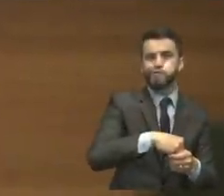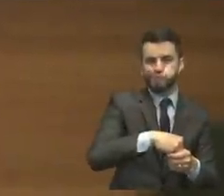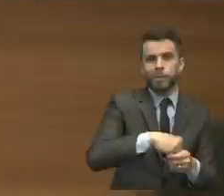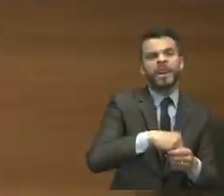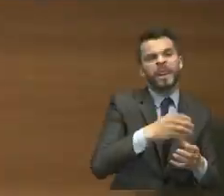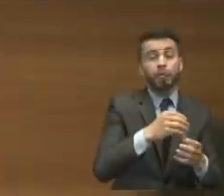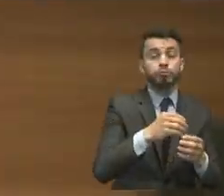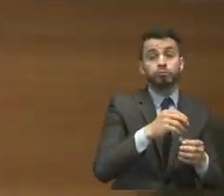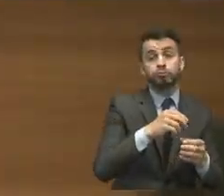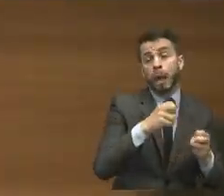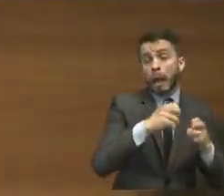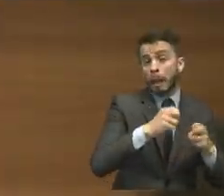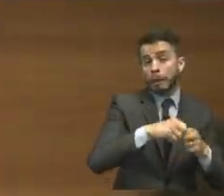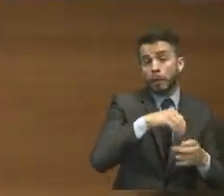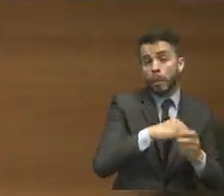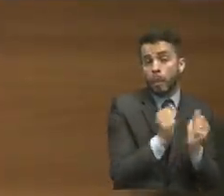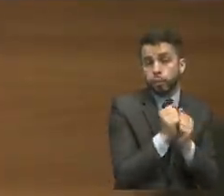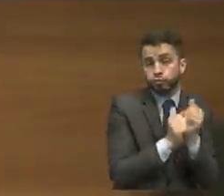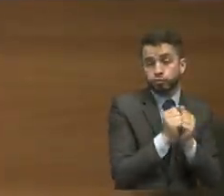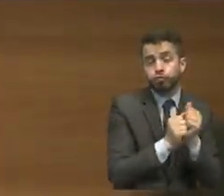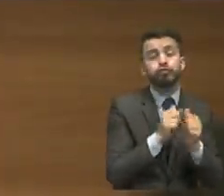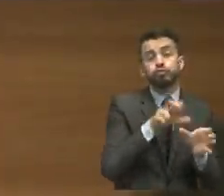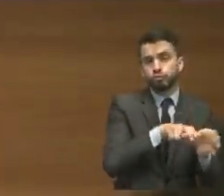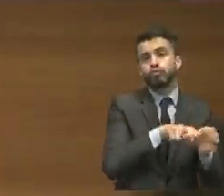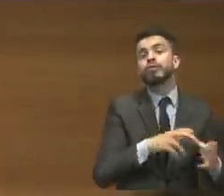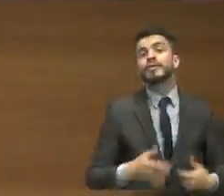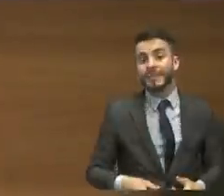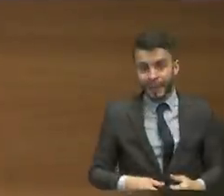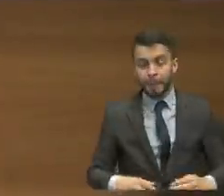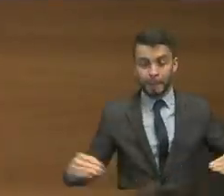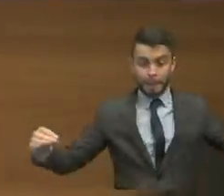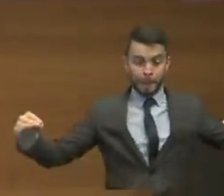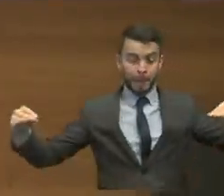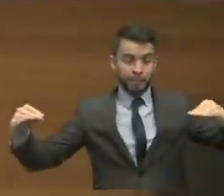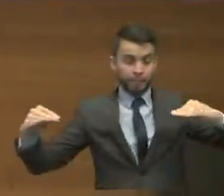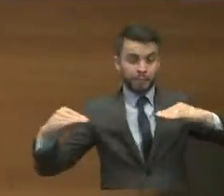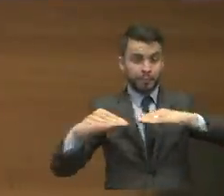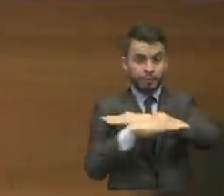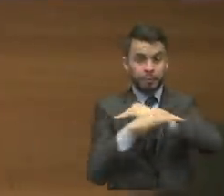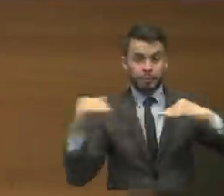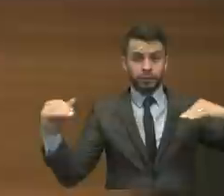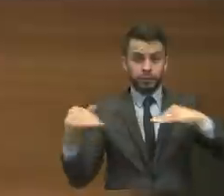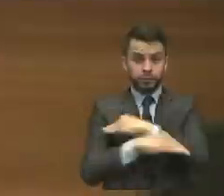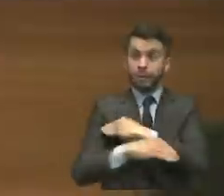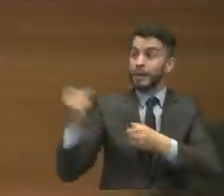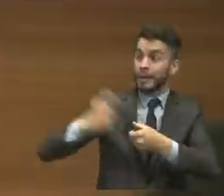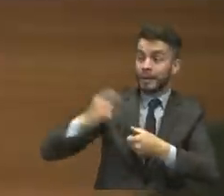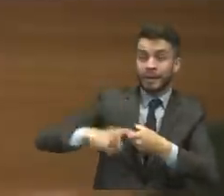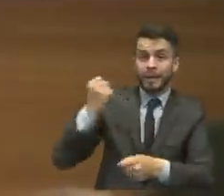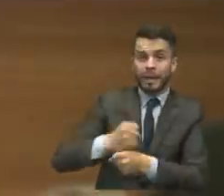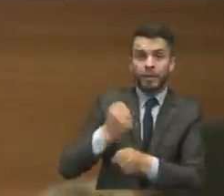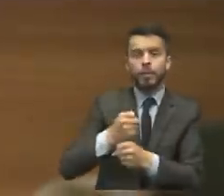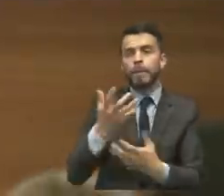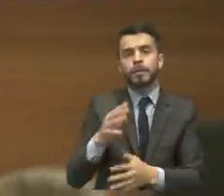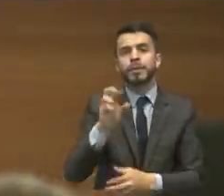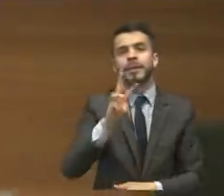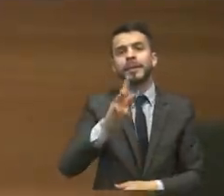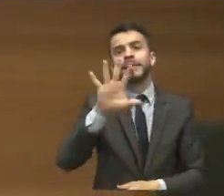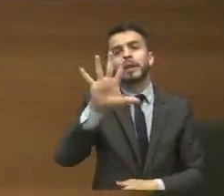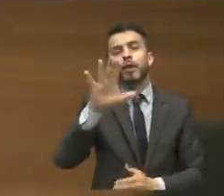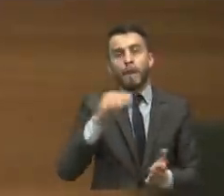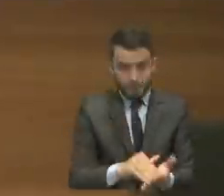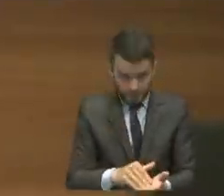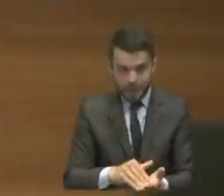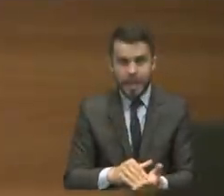pesos, esperamos generar solo con el Corredor Verde Séptima 35 mil empleos entre directos e indirectos en la construcción